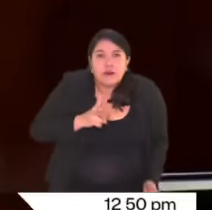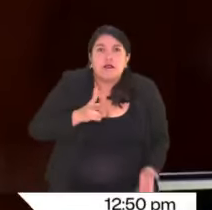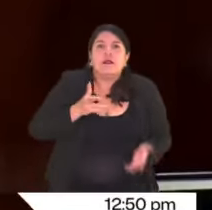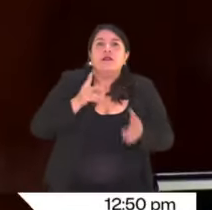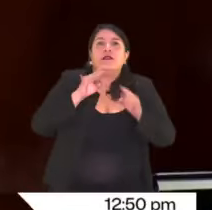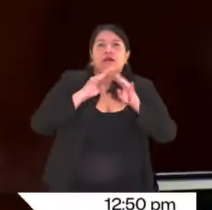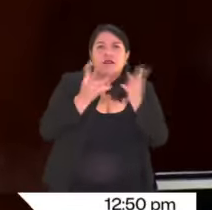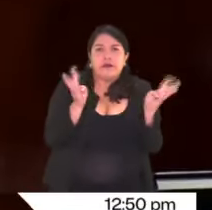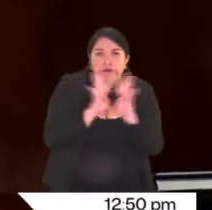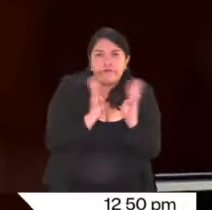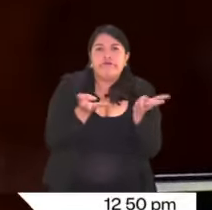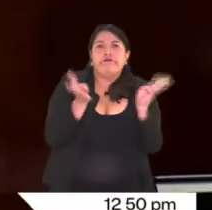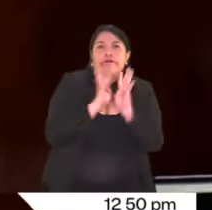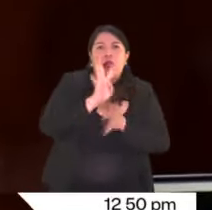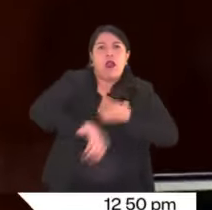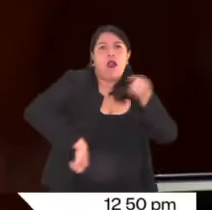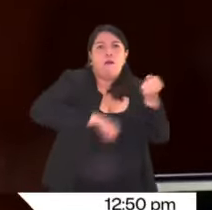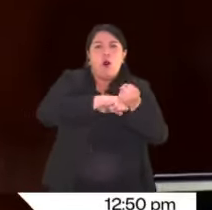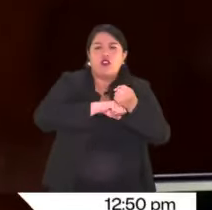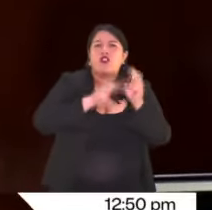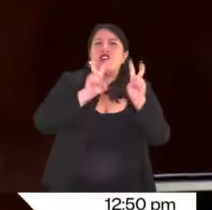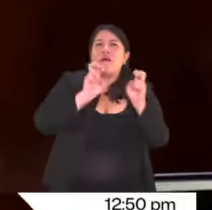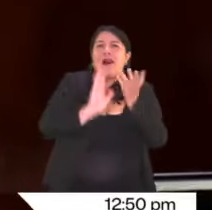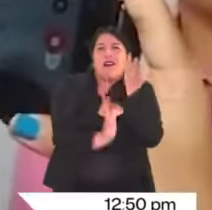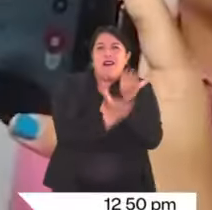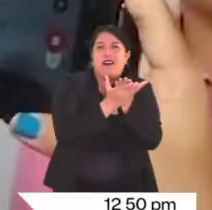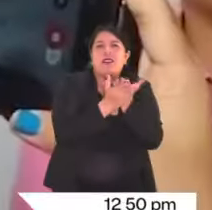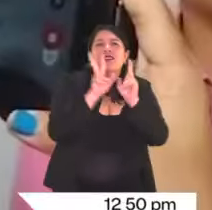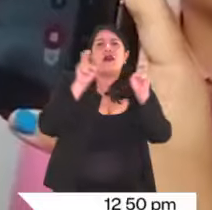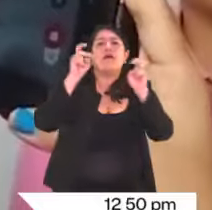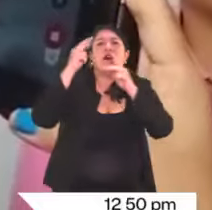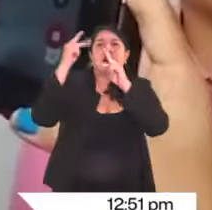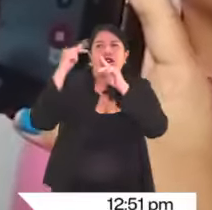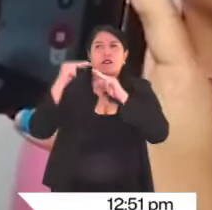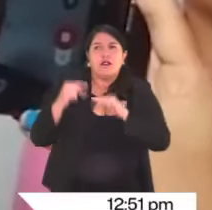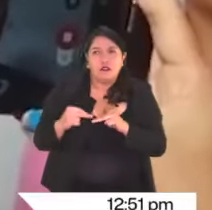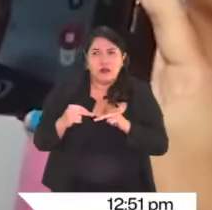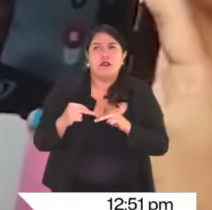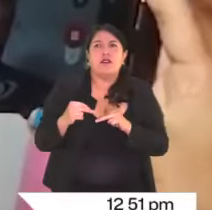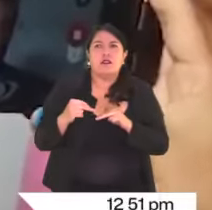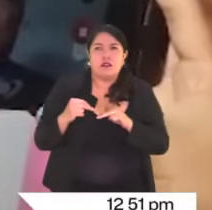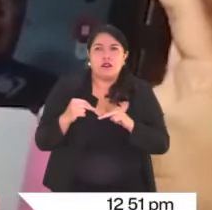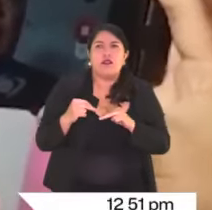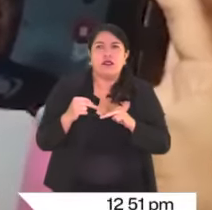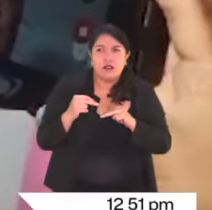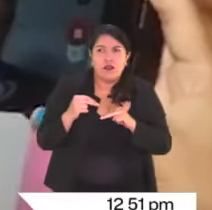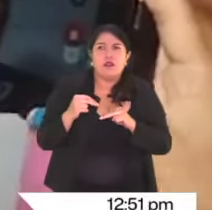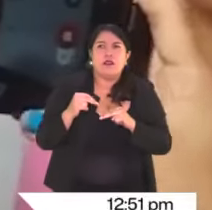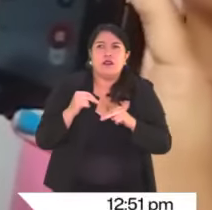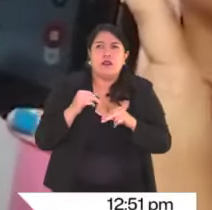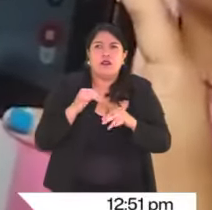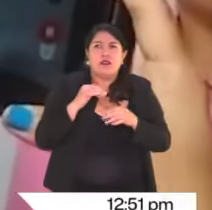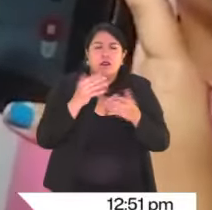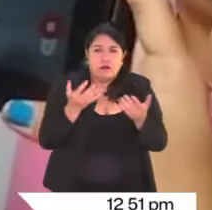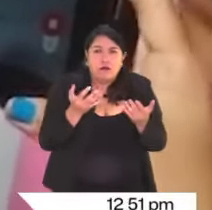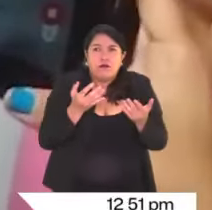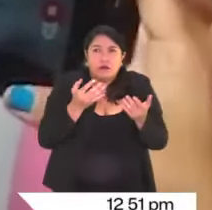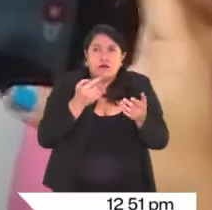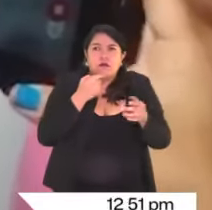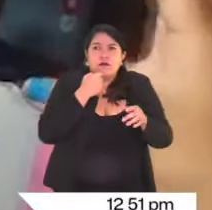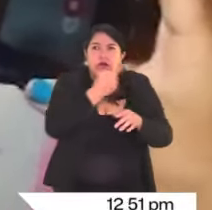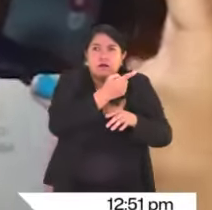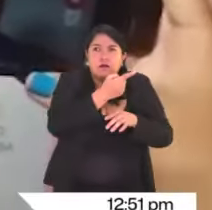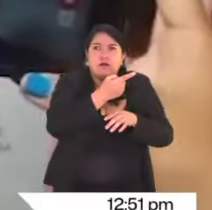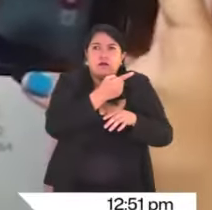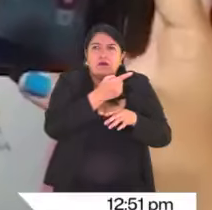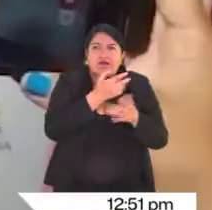senadores que apoyaron la ponencia de archivo de la Reforma ayer habló de un golpe yo le quiero ahora des preguntar cuál